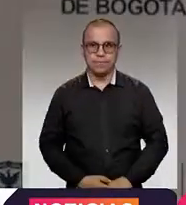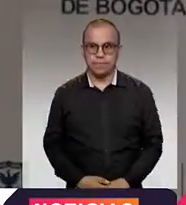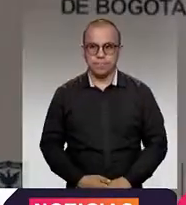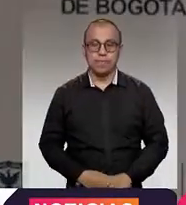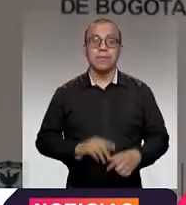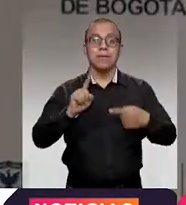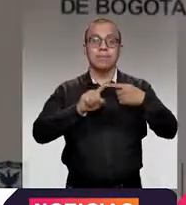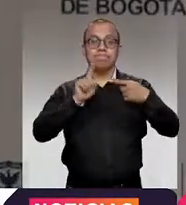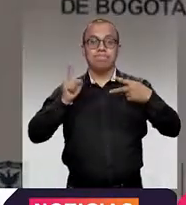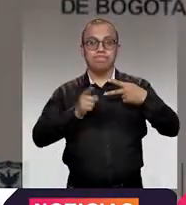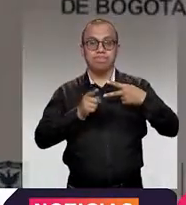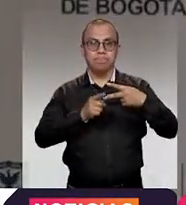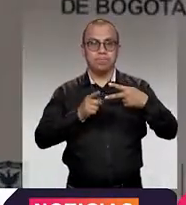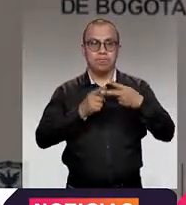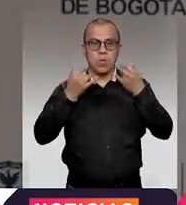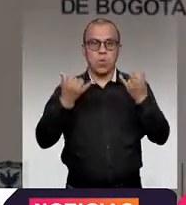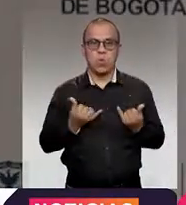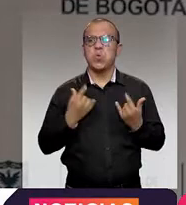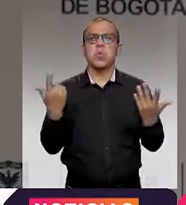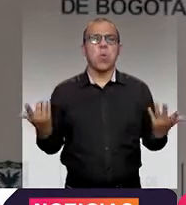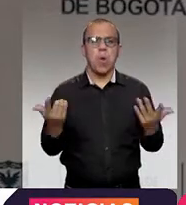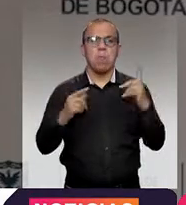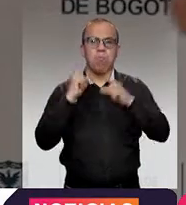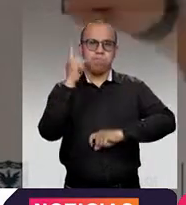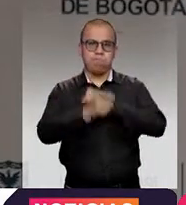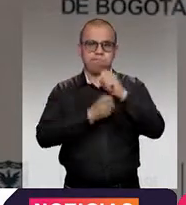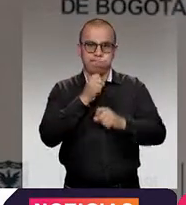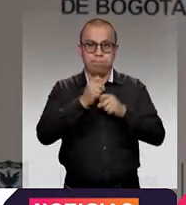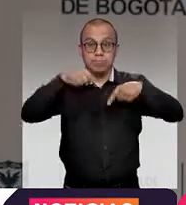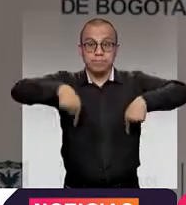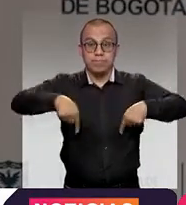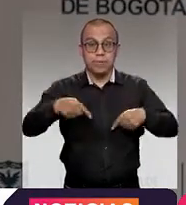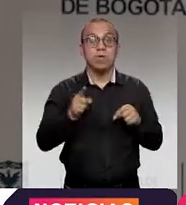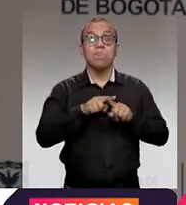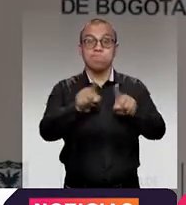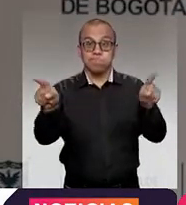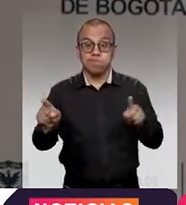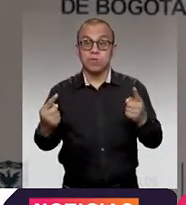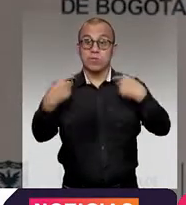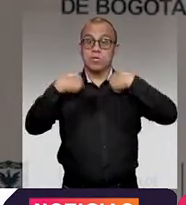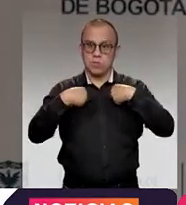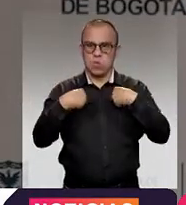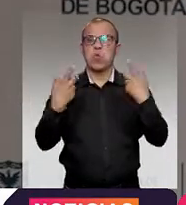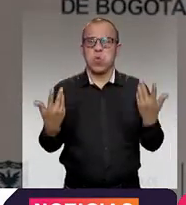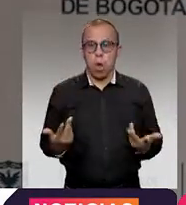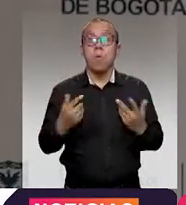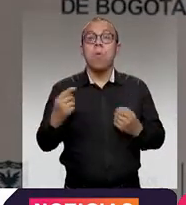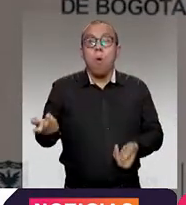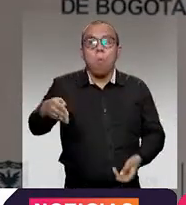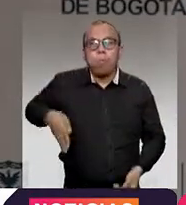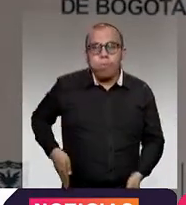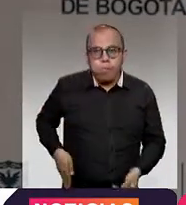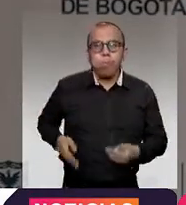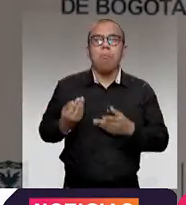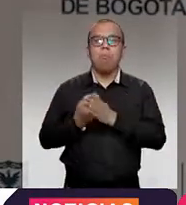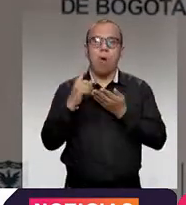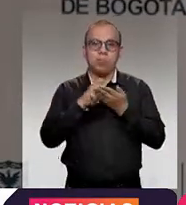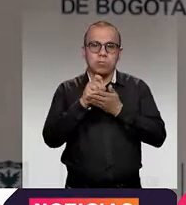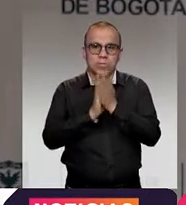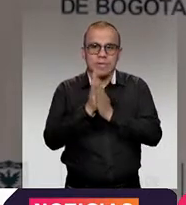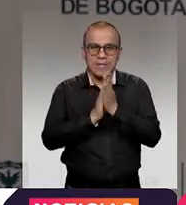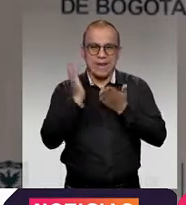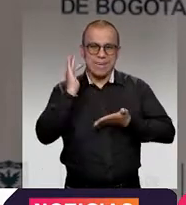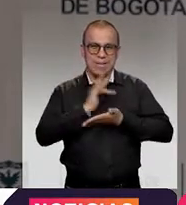un segundo riesgo que es solamente de este año y es que todos ustedes y yo mismo estamos cargando alcohol para hacer antisepsia